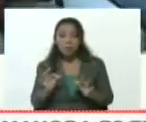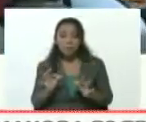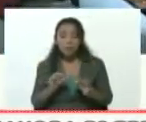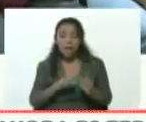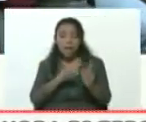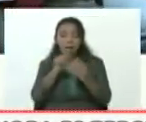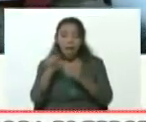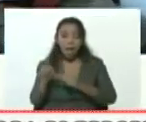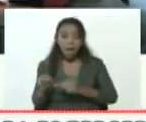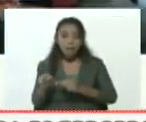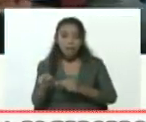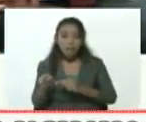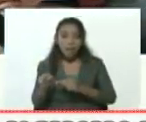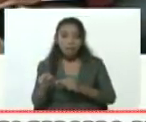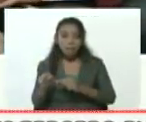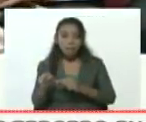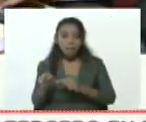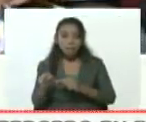de este